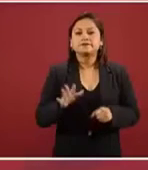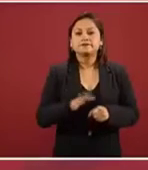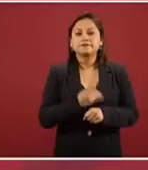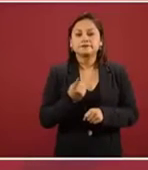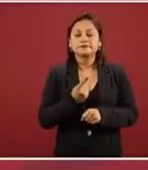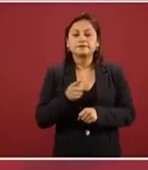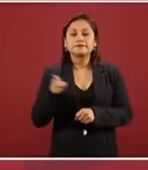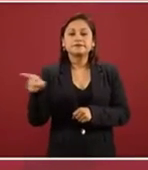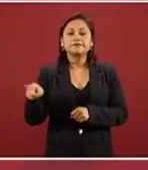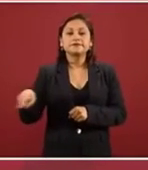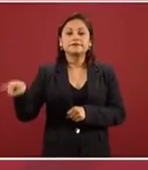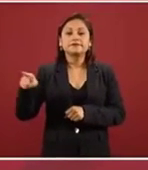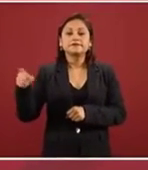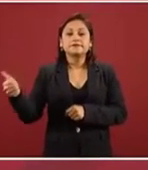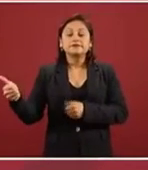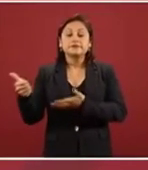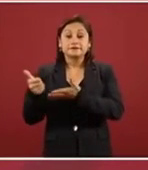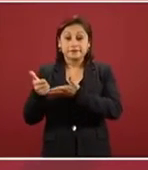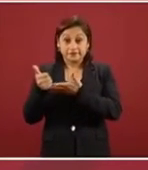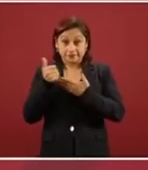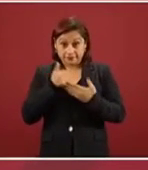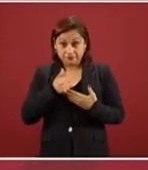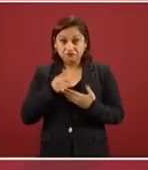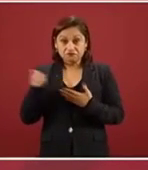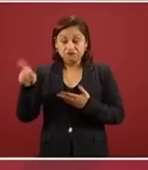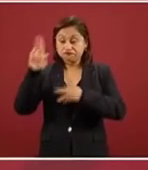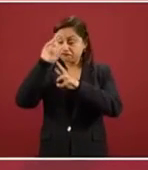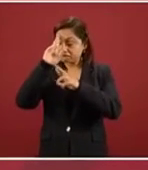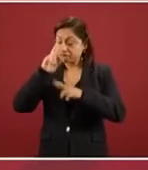respetuosos. No ha pasado a